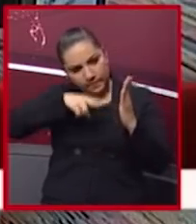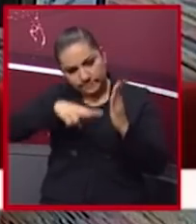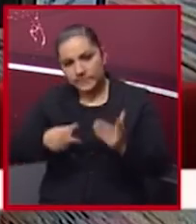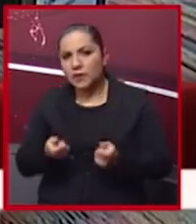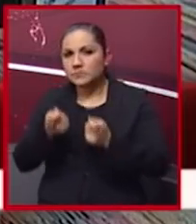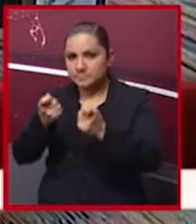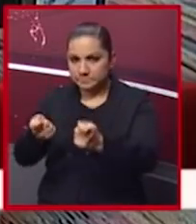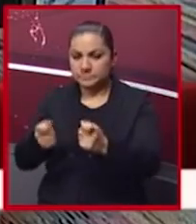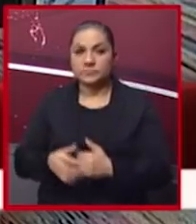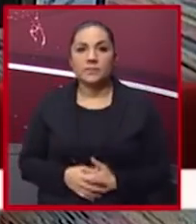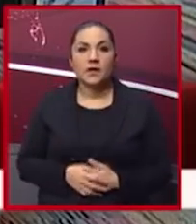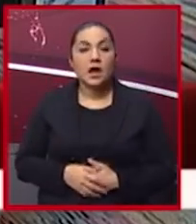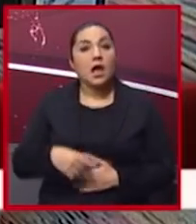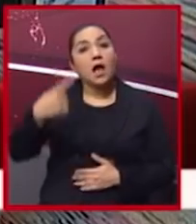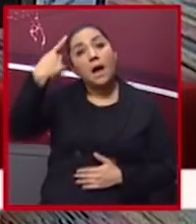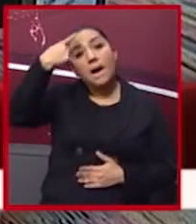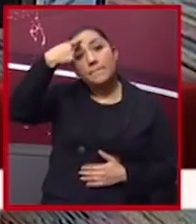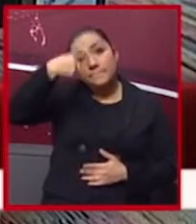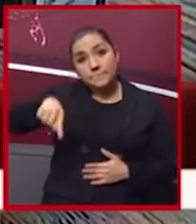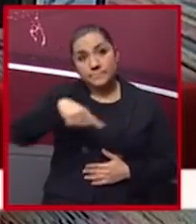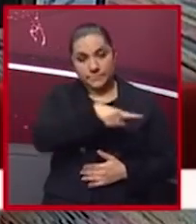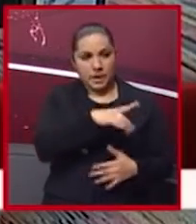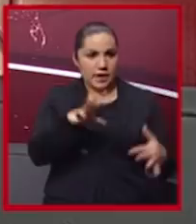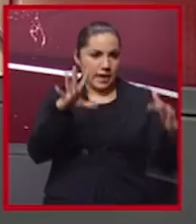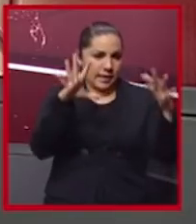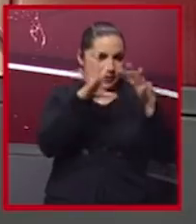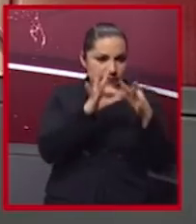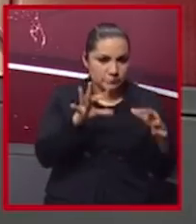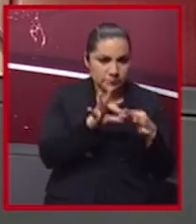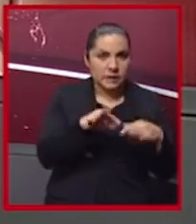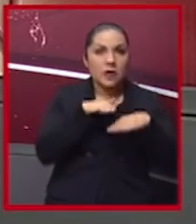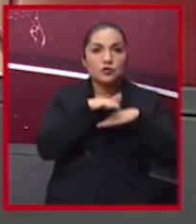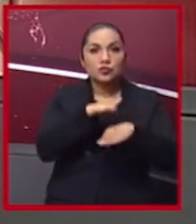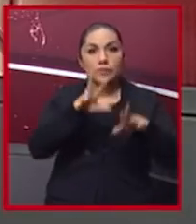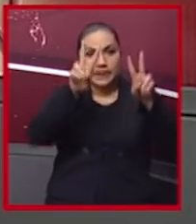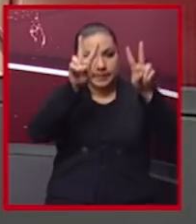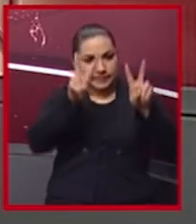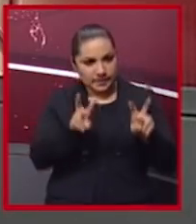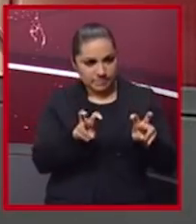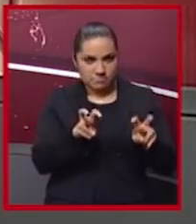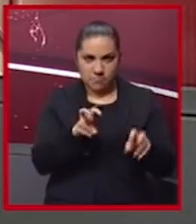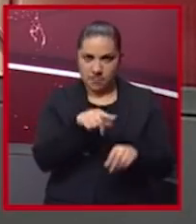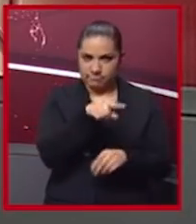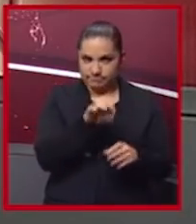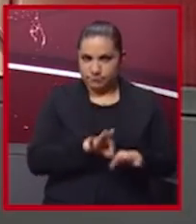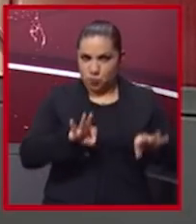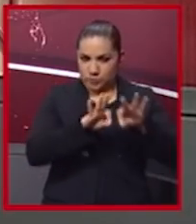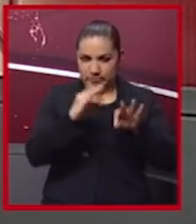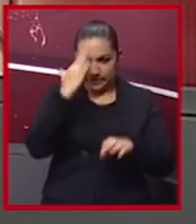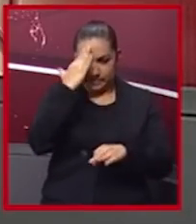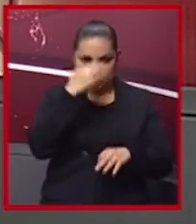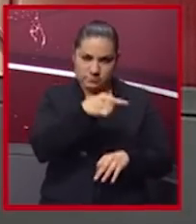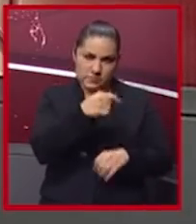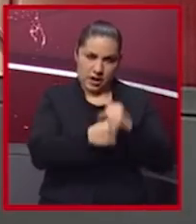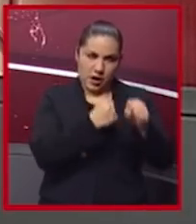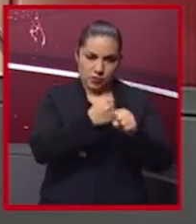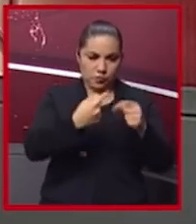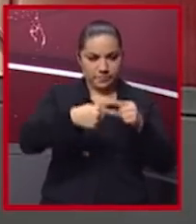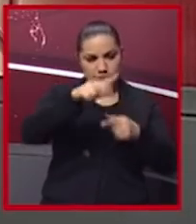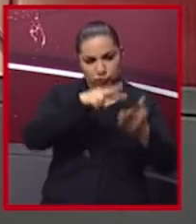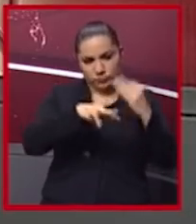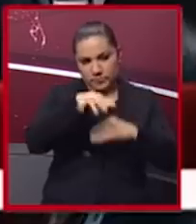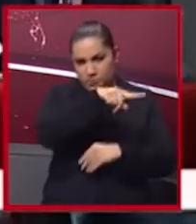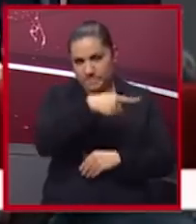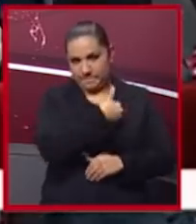para explicar los puntos centrales del paquete económico 2019 enviado por este Ejecutivo Federal, por Andrés Manuel López